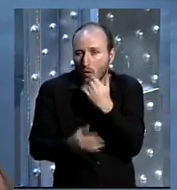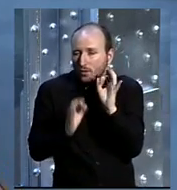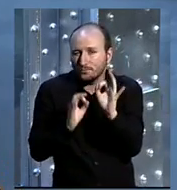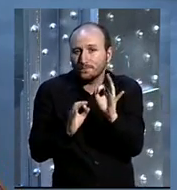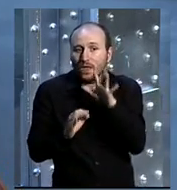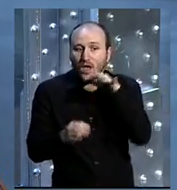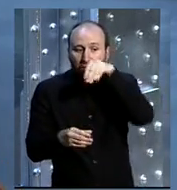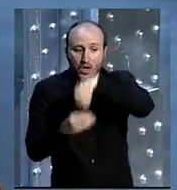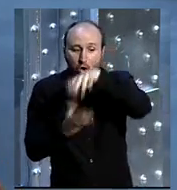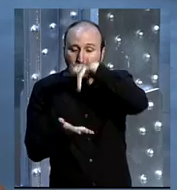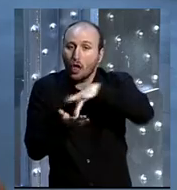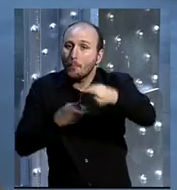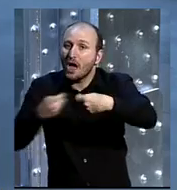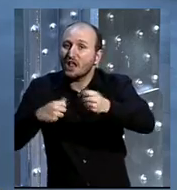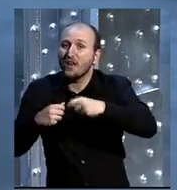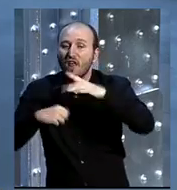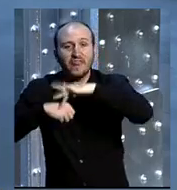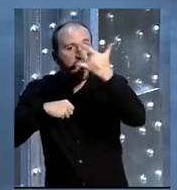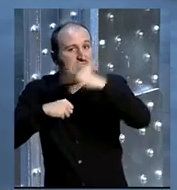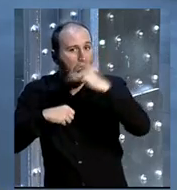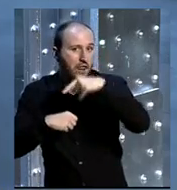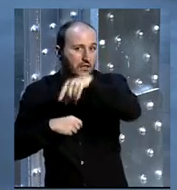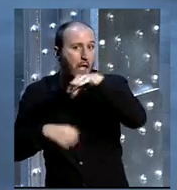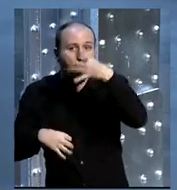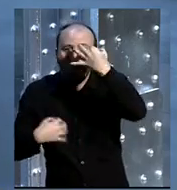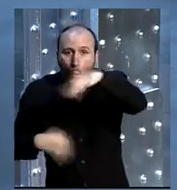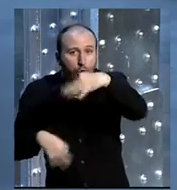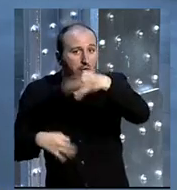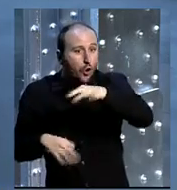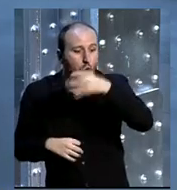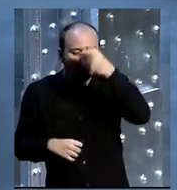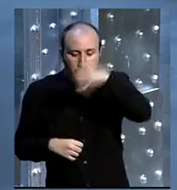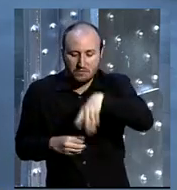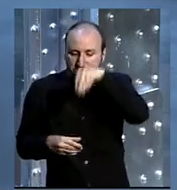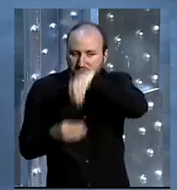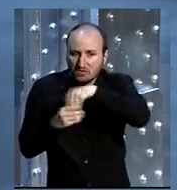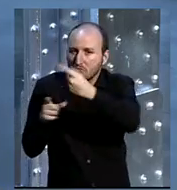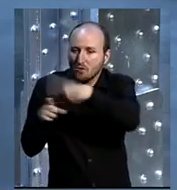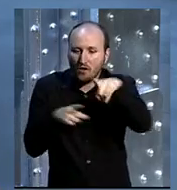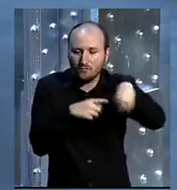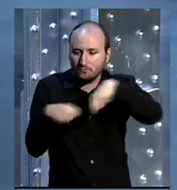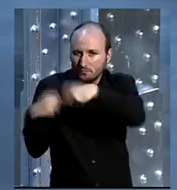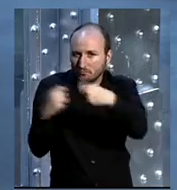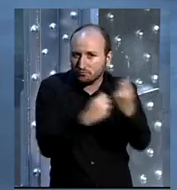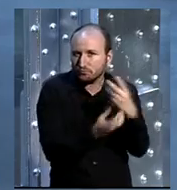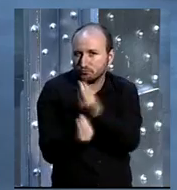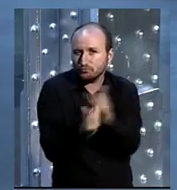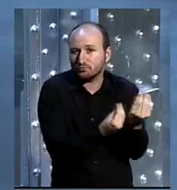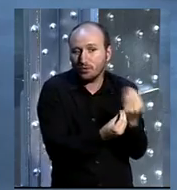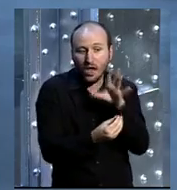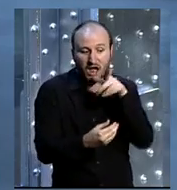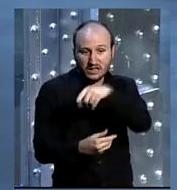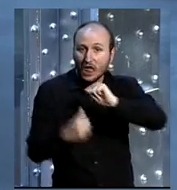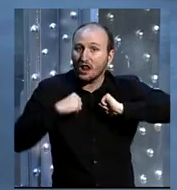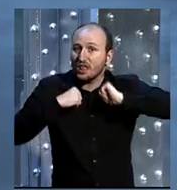En el mercado digital único hay también mucha fragmentación. Iniciativas como